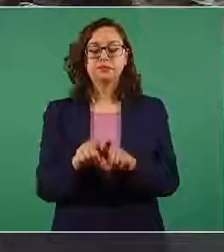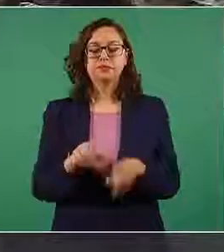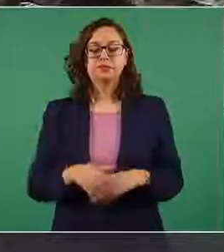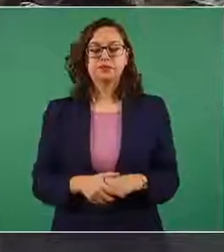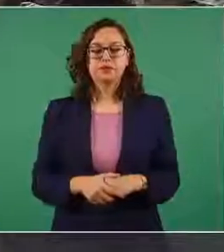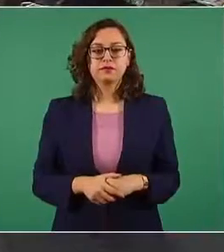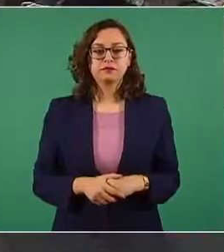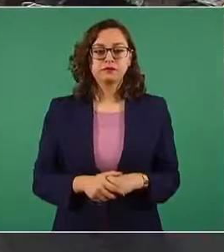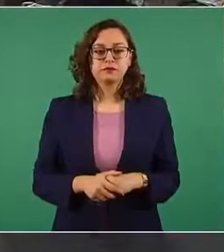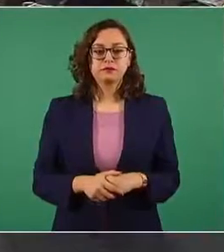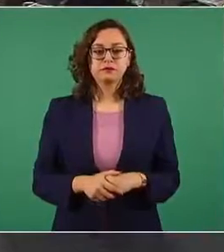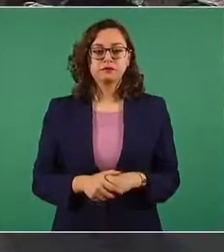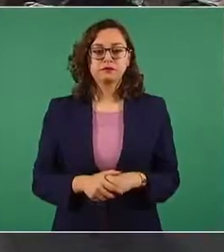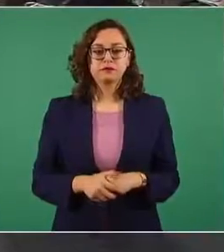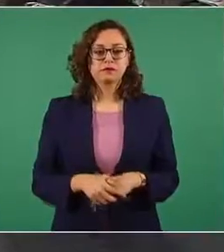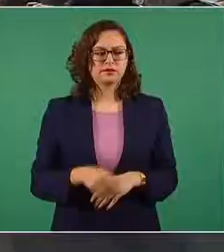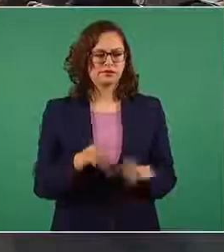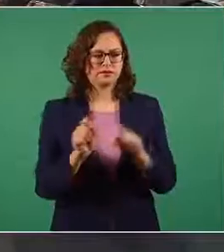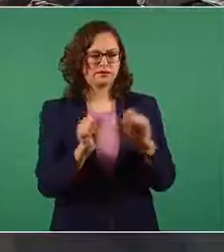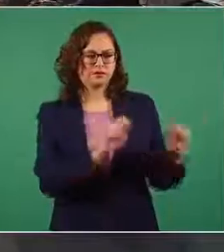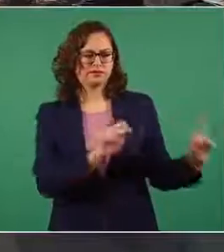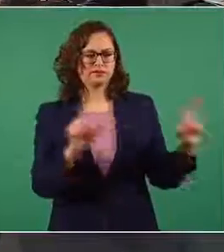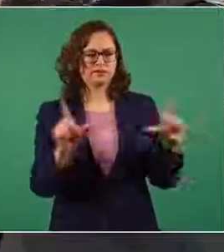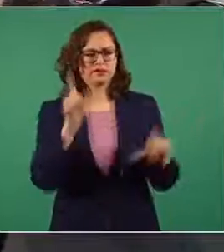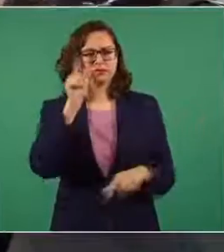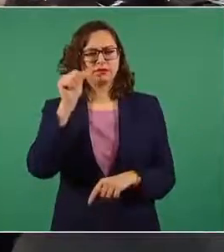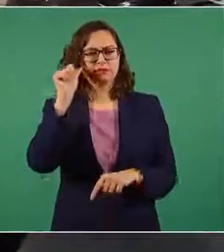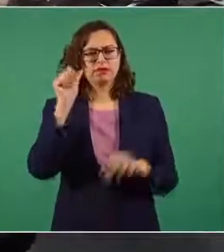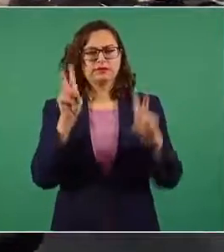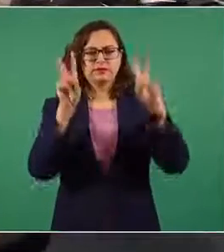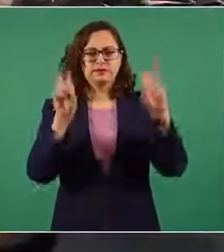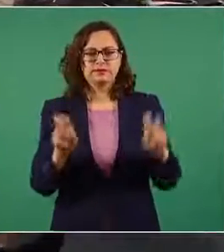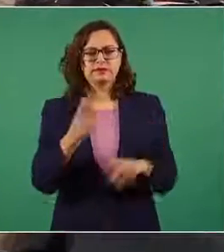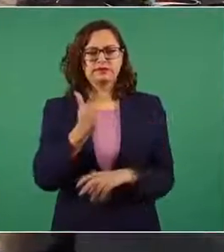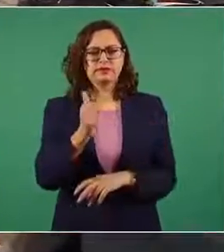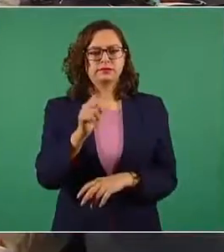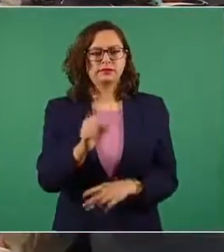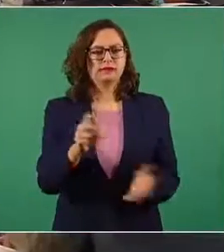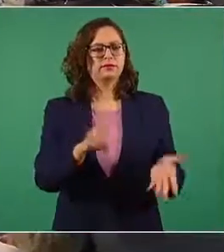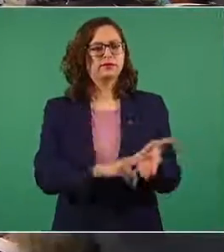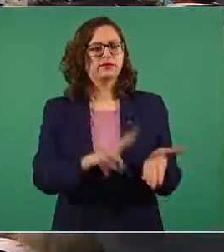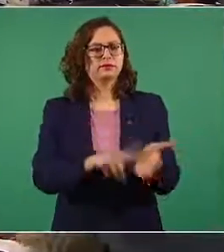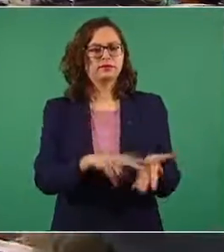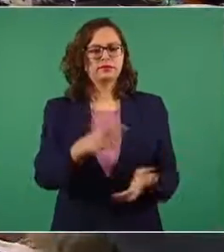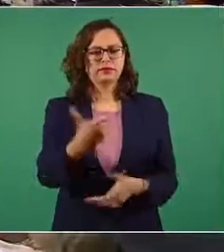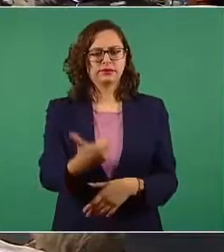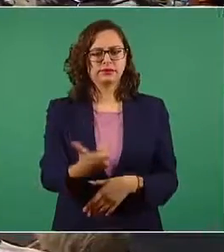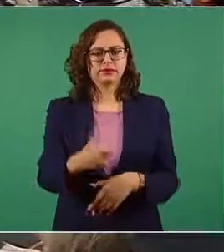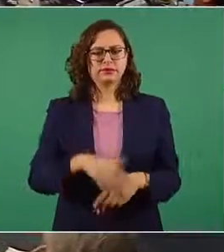¿Por qué no vemos lo de ayer, del precio del gas?